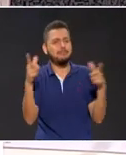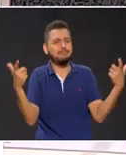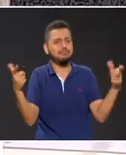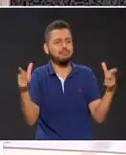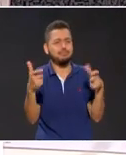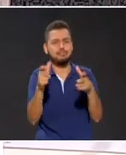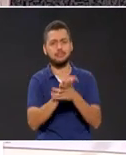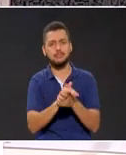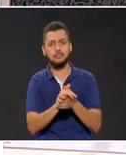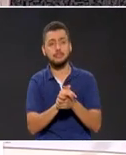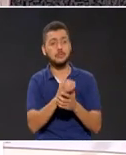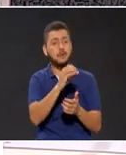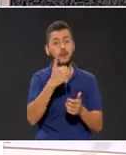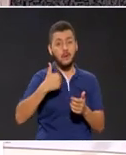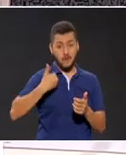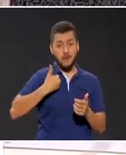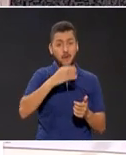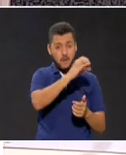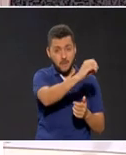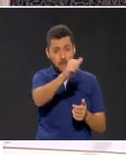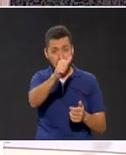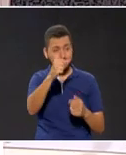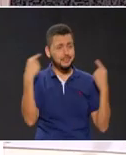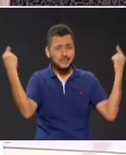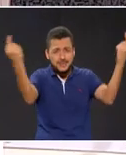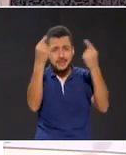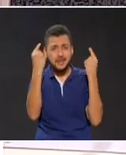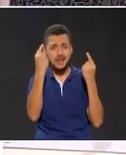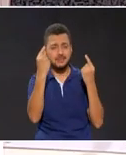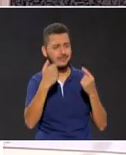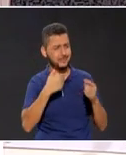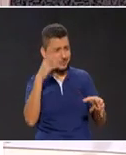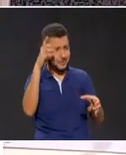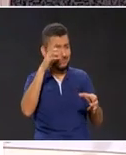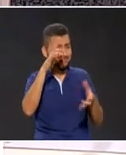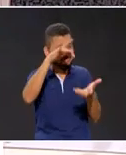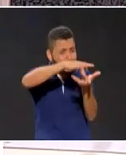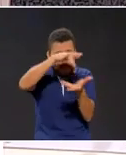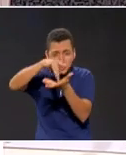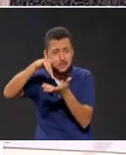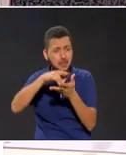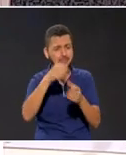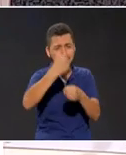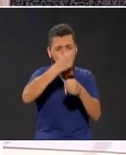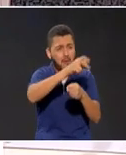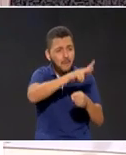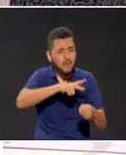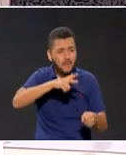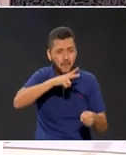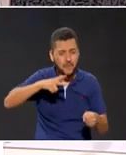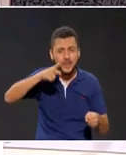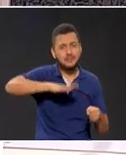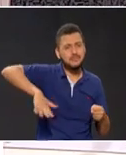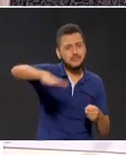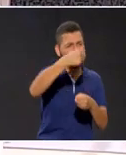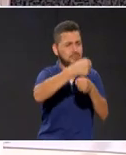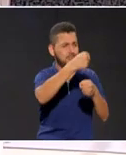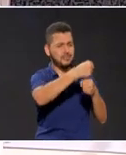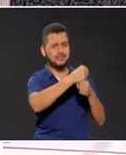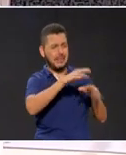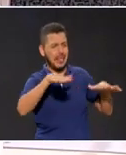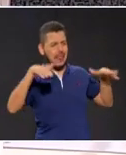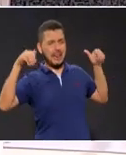campo. Los adultos mayores en el campo hay que tratar de capacitarlos para que sigan trabajando y que no